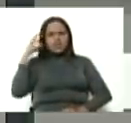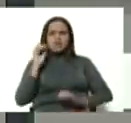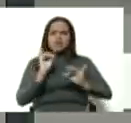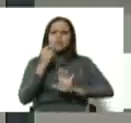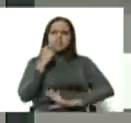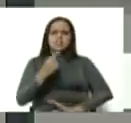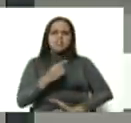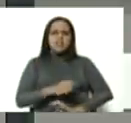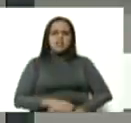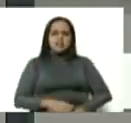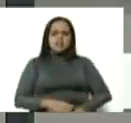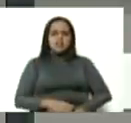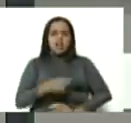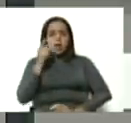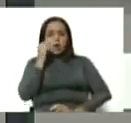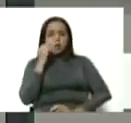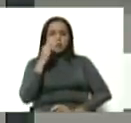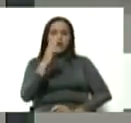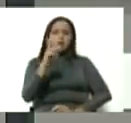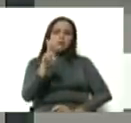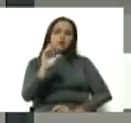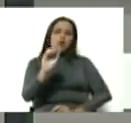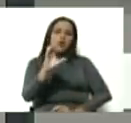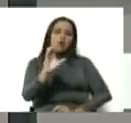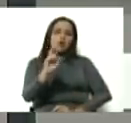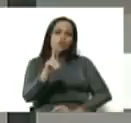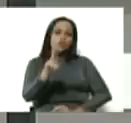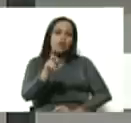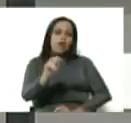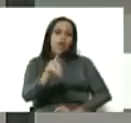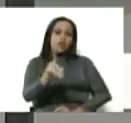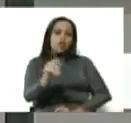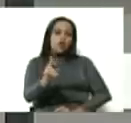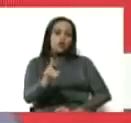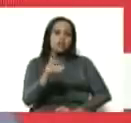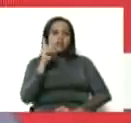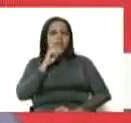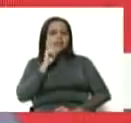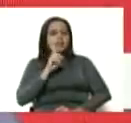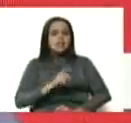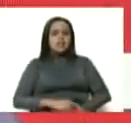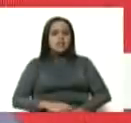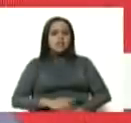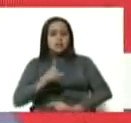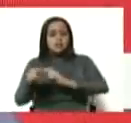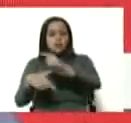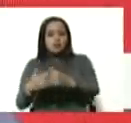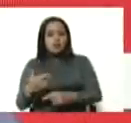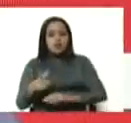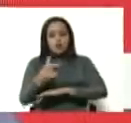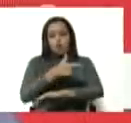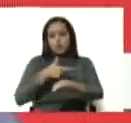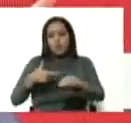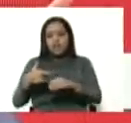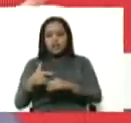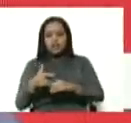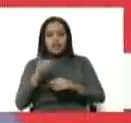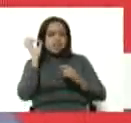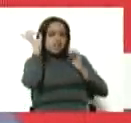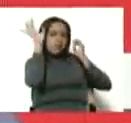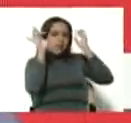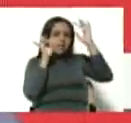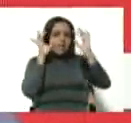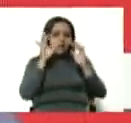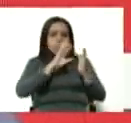así, procurador? Que él no era. Y que pronto ese supuesto gobierno que ellos armaron artificialmente